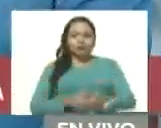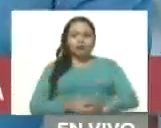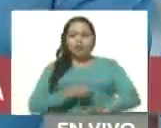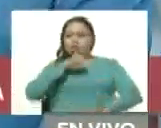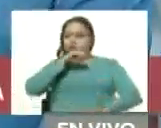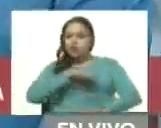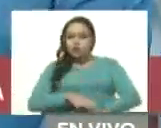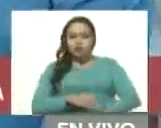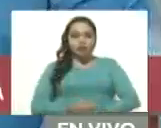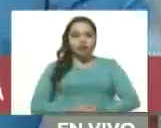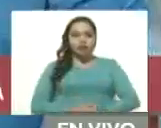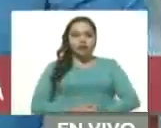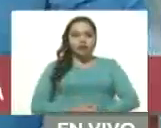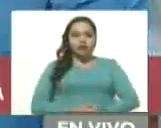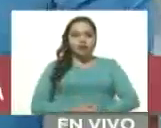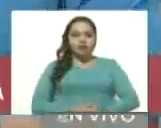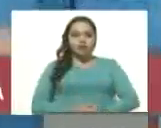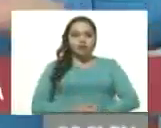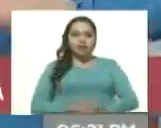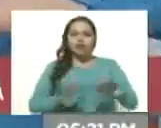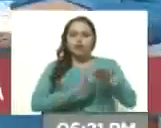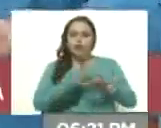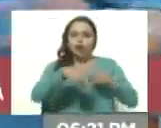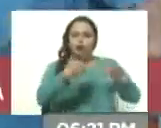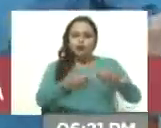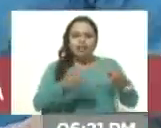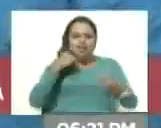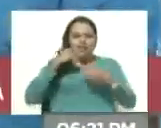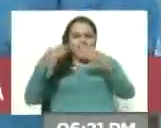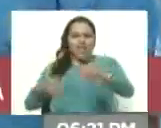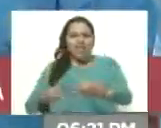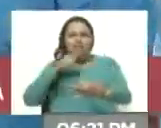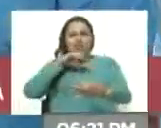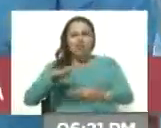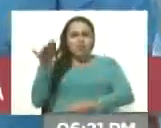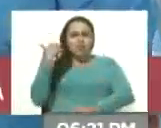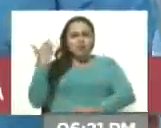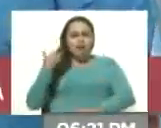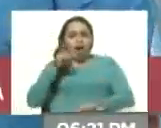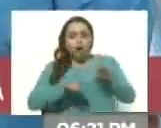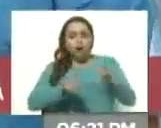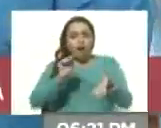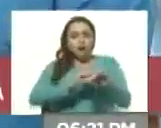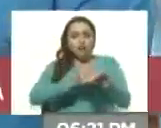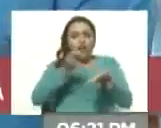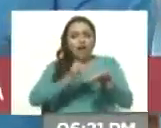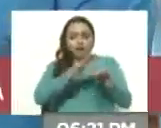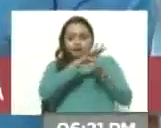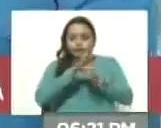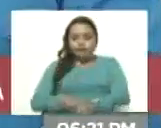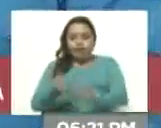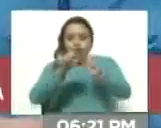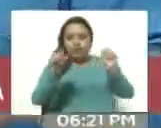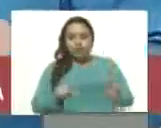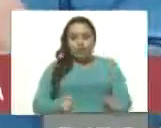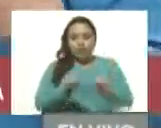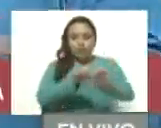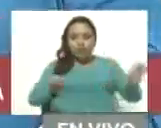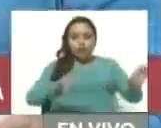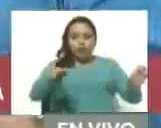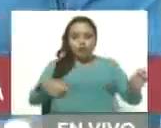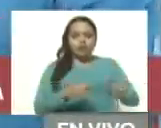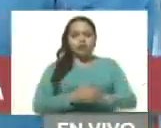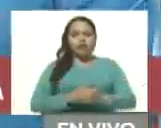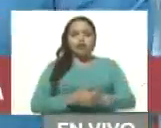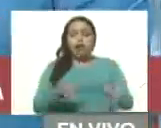histórica y el análisis real de los hechos pasados que muchas veces fueron solo hallados por el sistema educativo y el dominio de